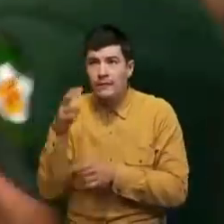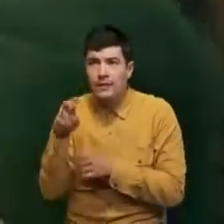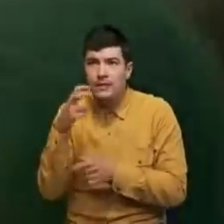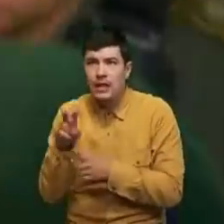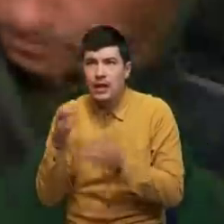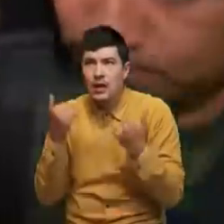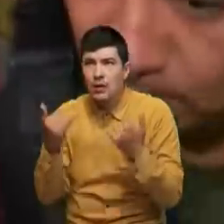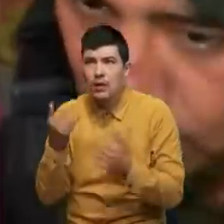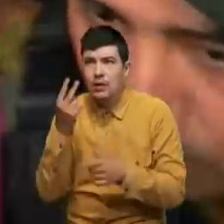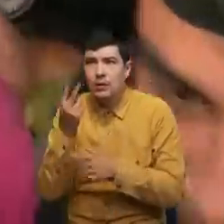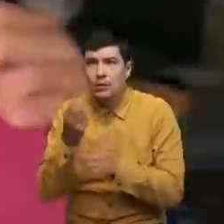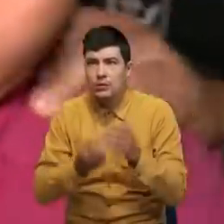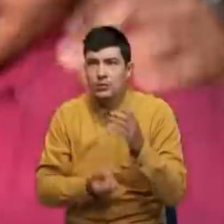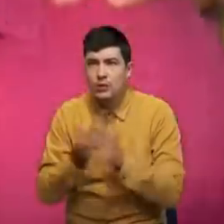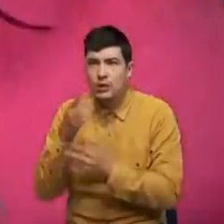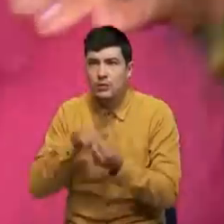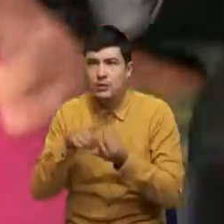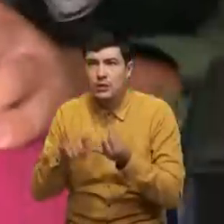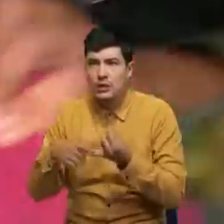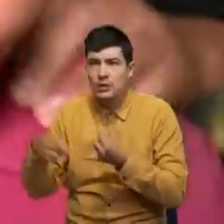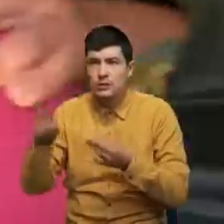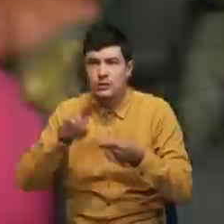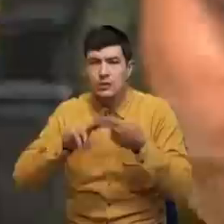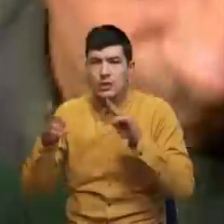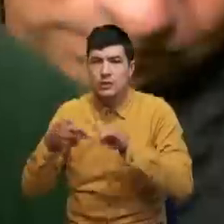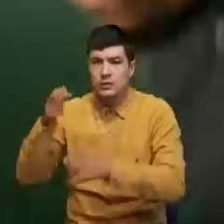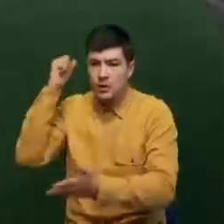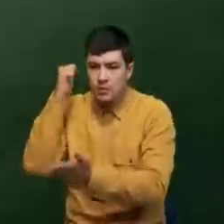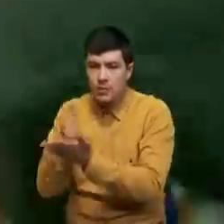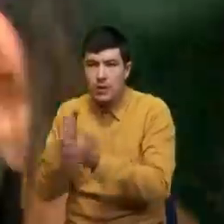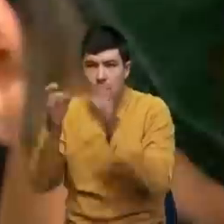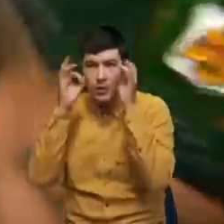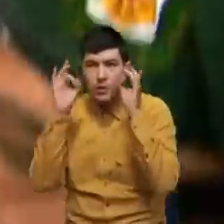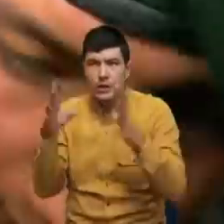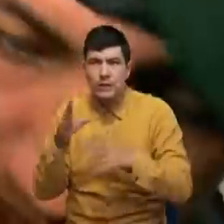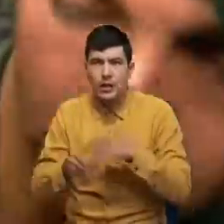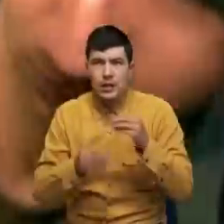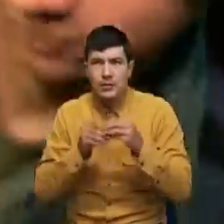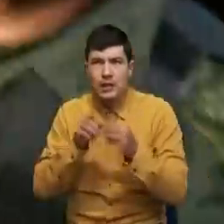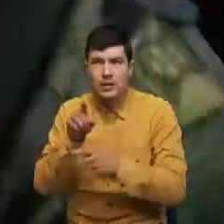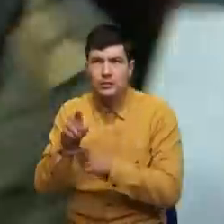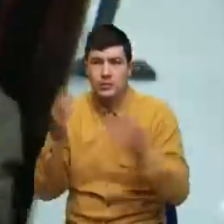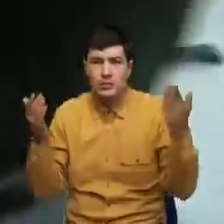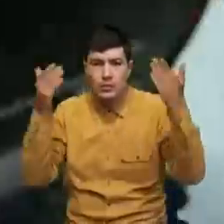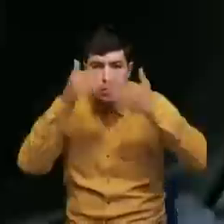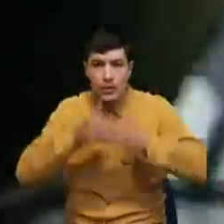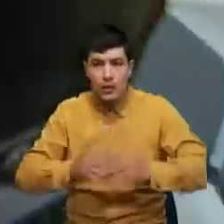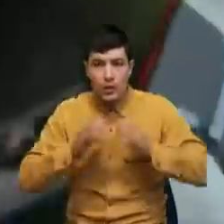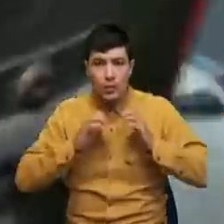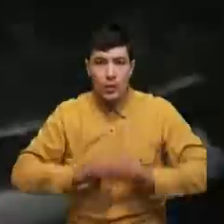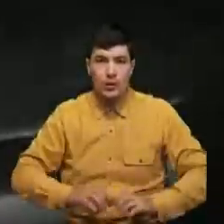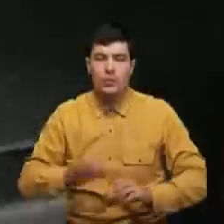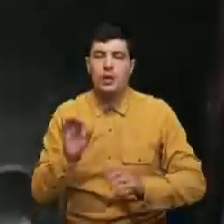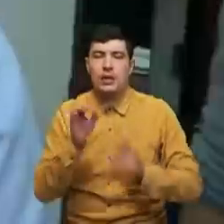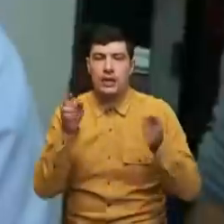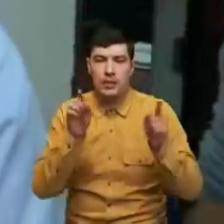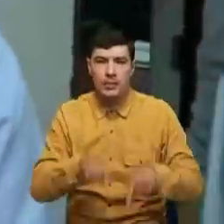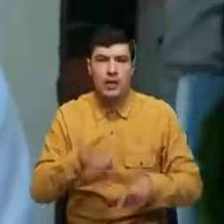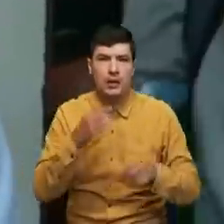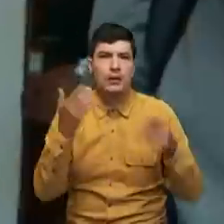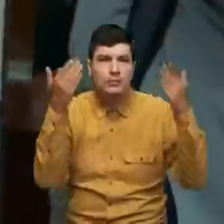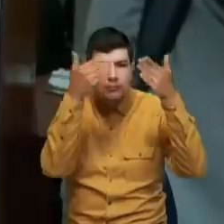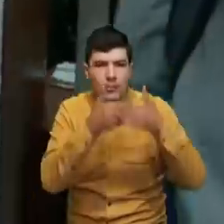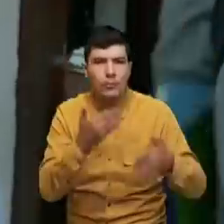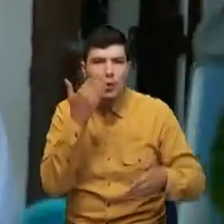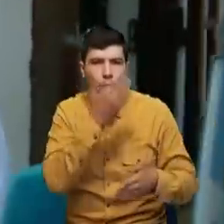dos nuevos delitos relacionados con feminicidio agravado y ocultamiento de material probatorio. Obedeció a